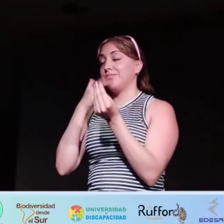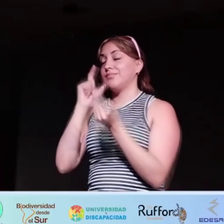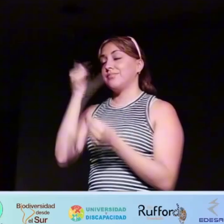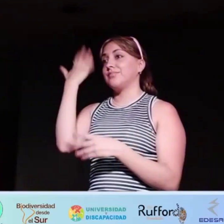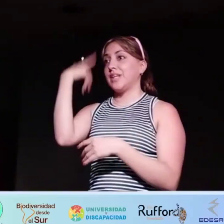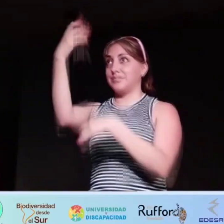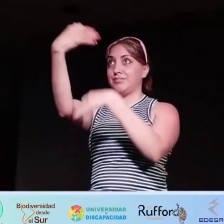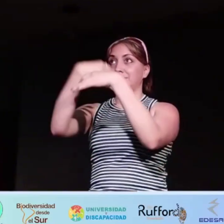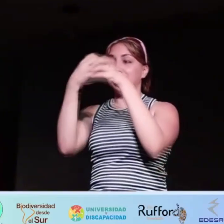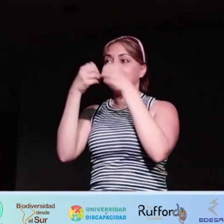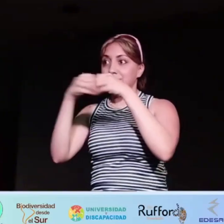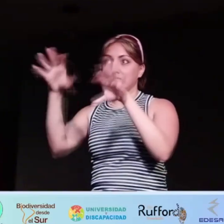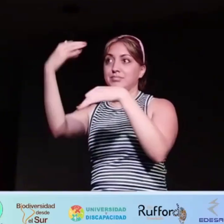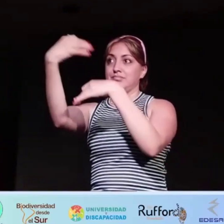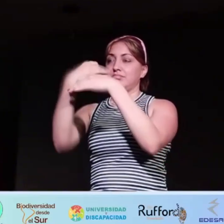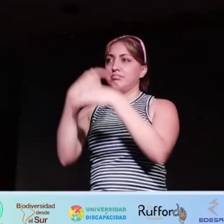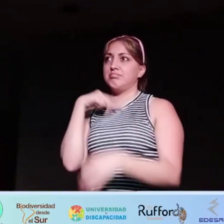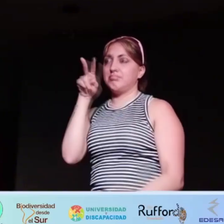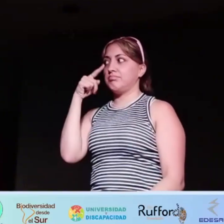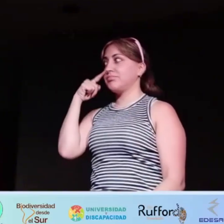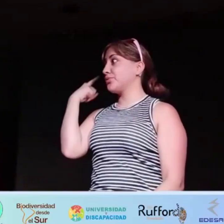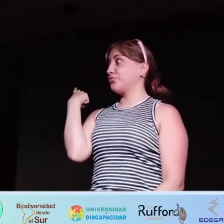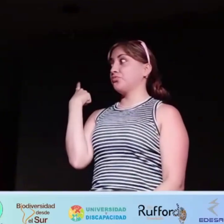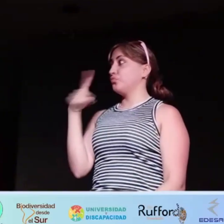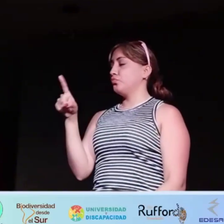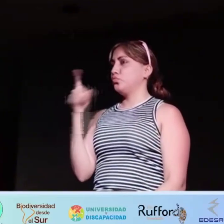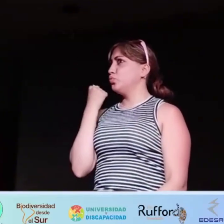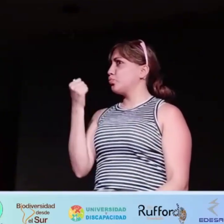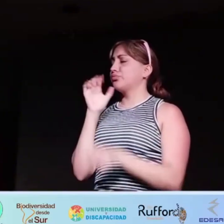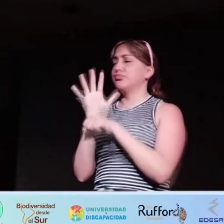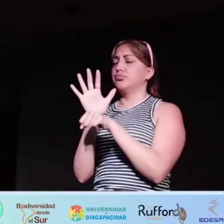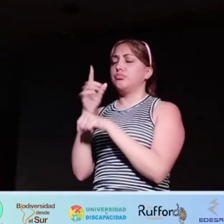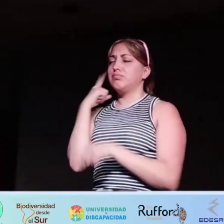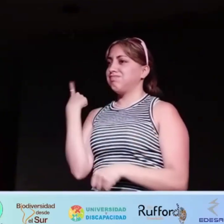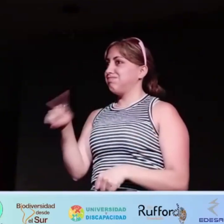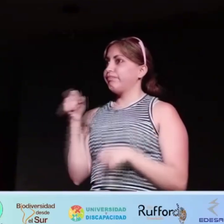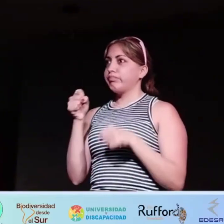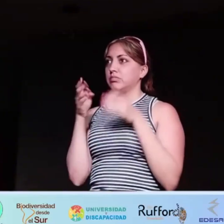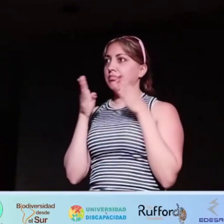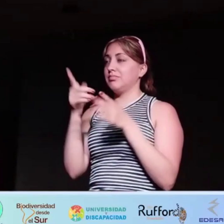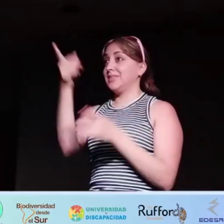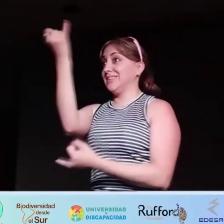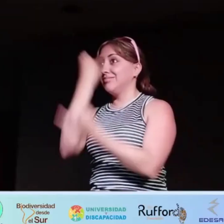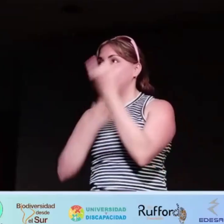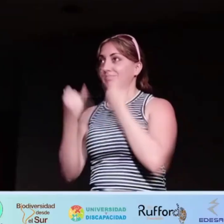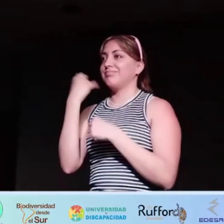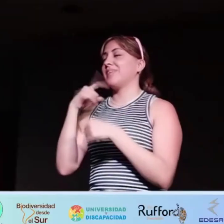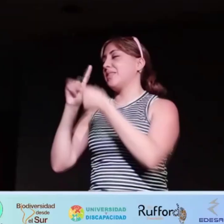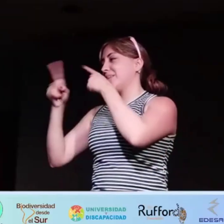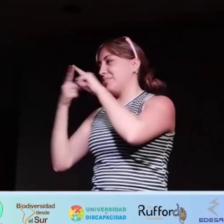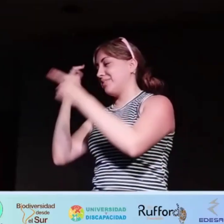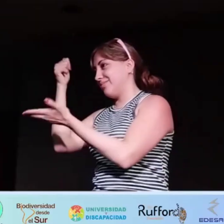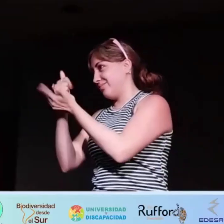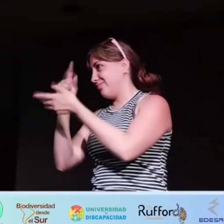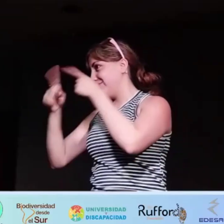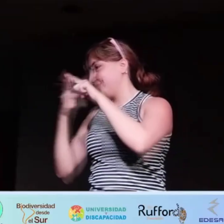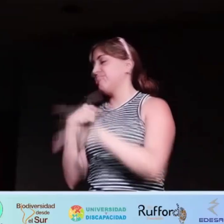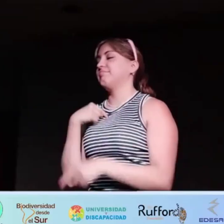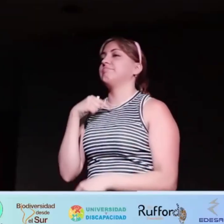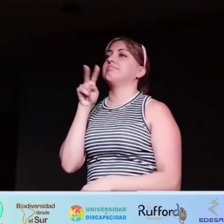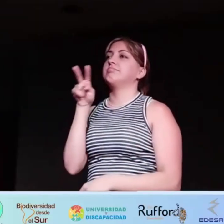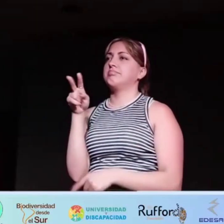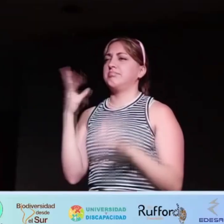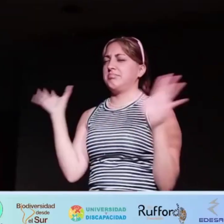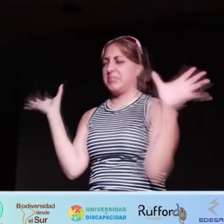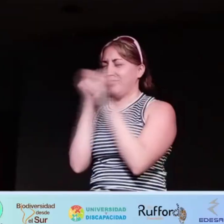Cuando llegó la profesora de física, que empezó a enseñarnos, la verdad es que no entendí absolutamente nada de lo que dijo y de lo que intentaba explicar,